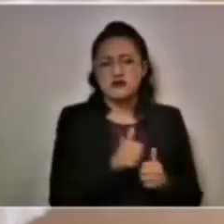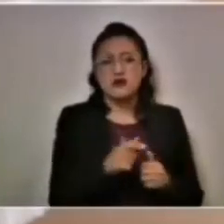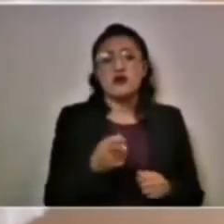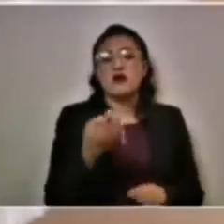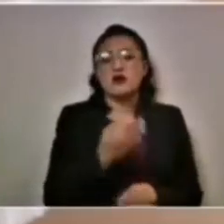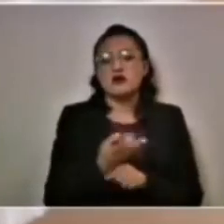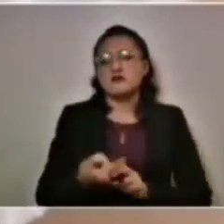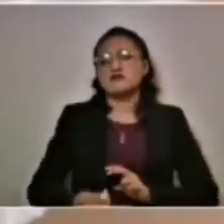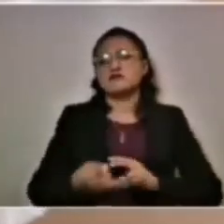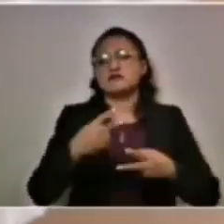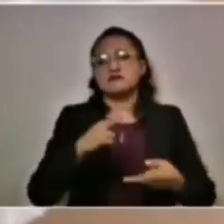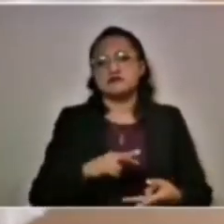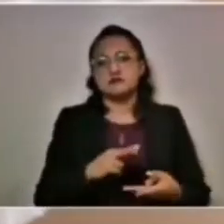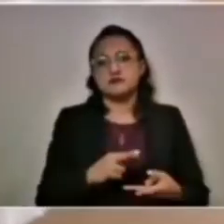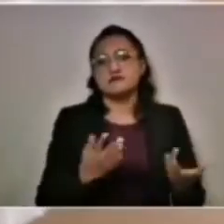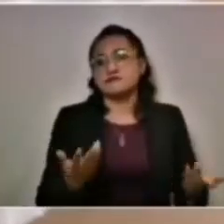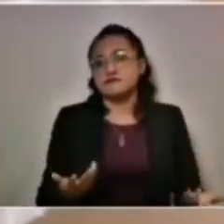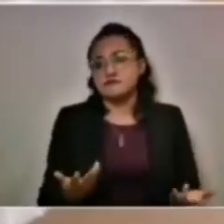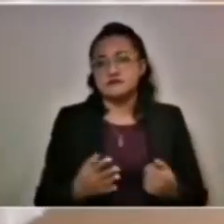al revés,